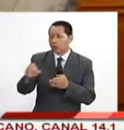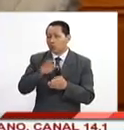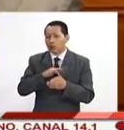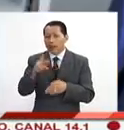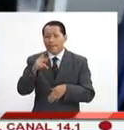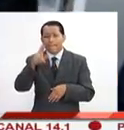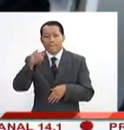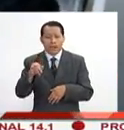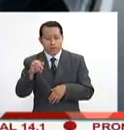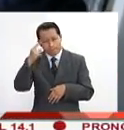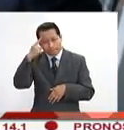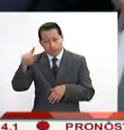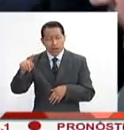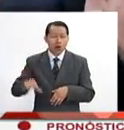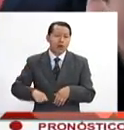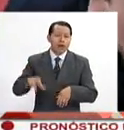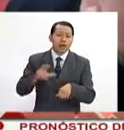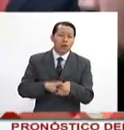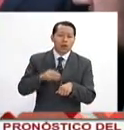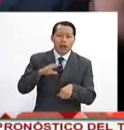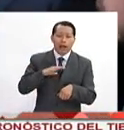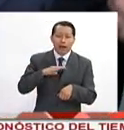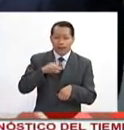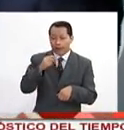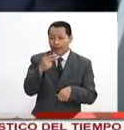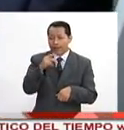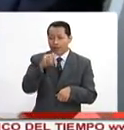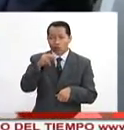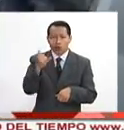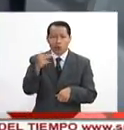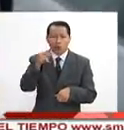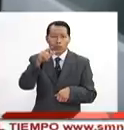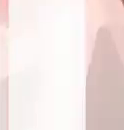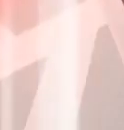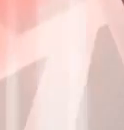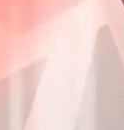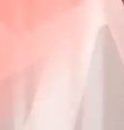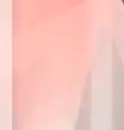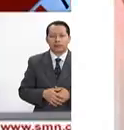del PRI a la gubernatura que encabezaba Héctor Yunes Landa.